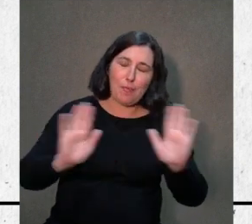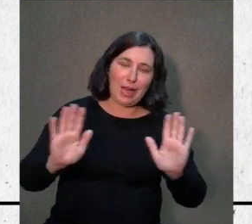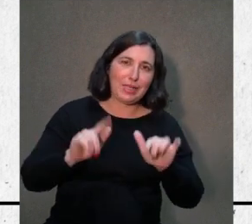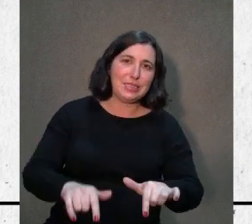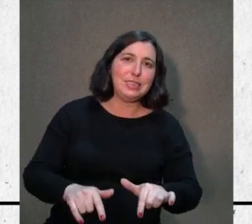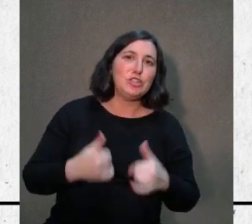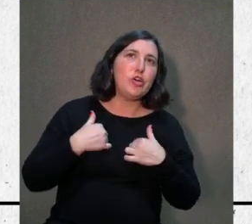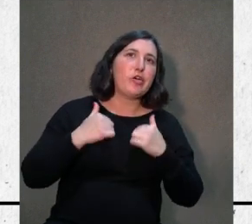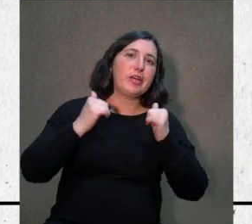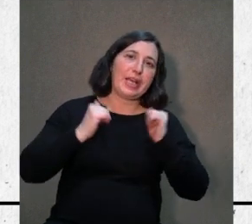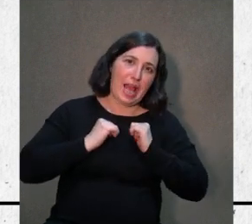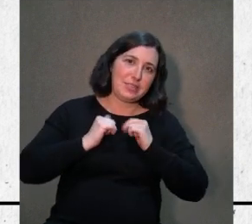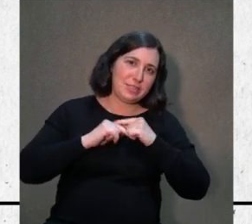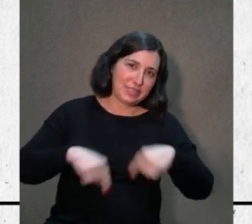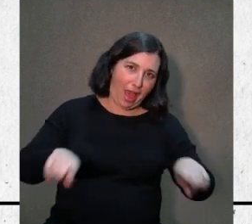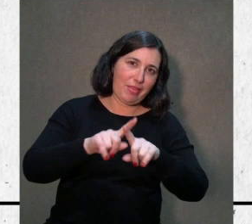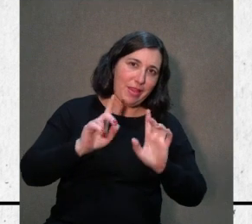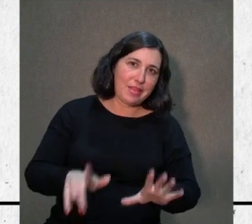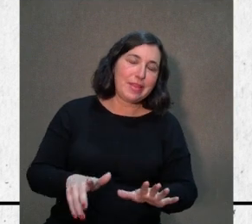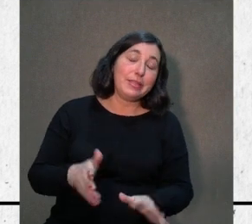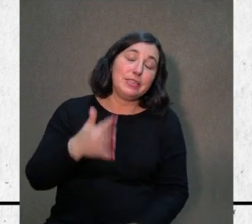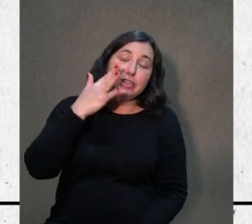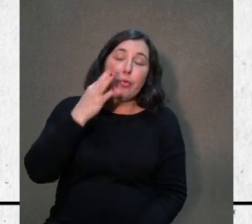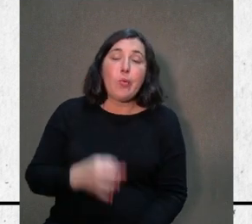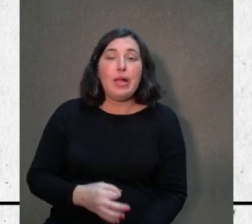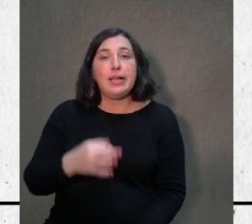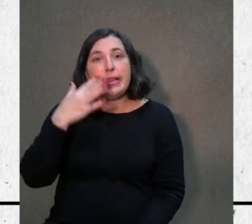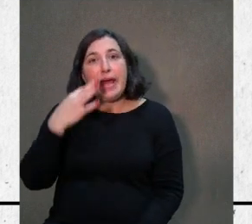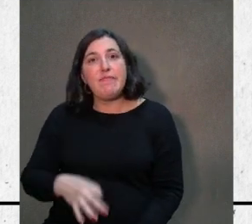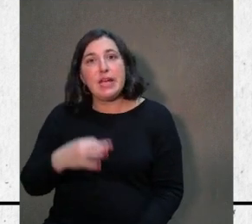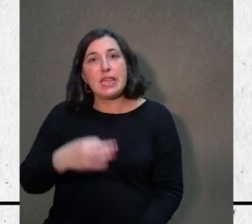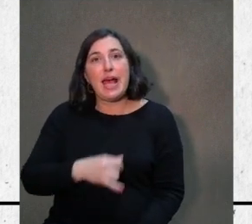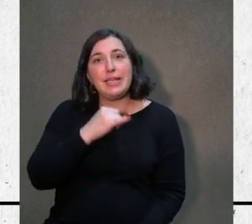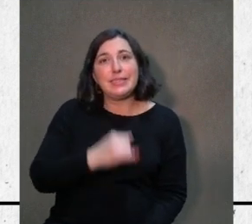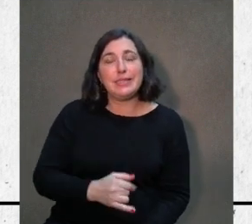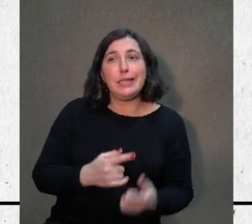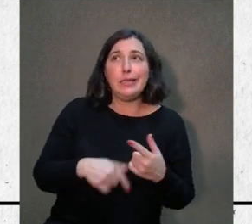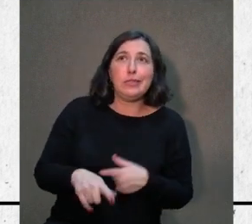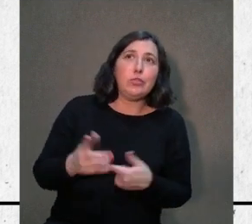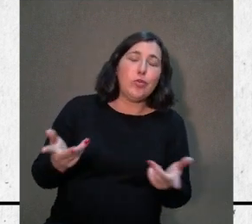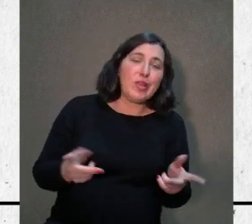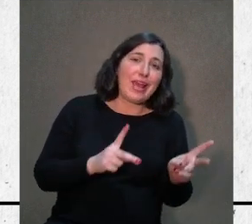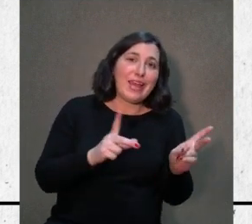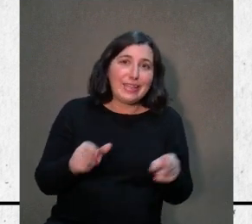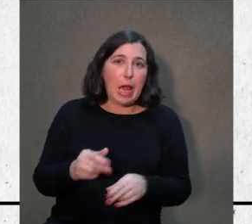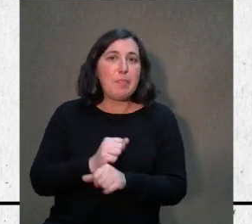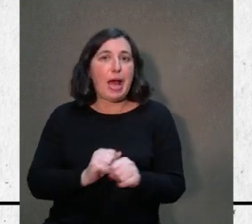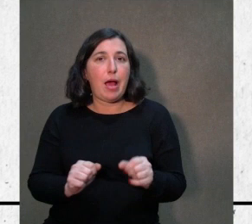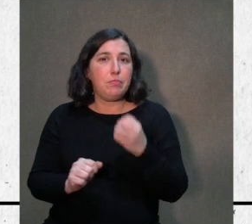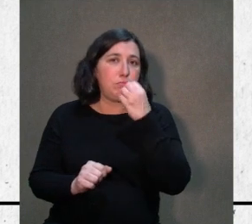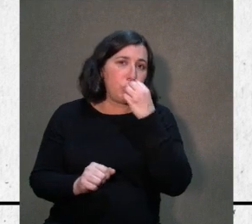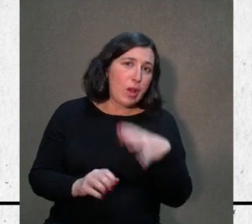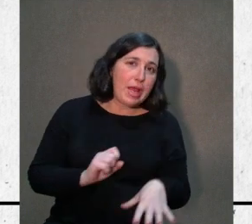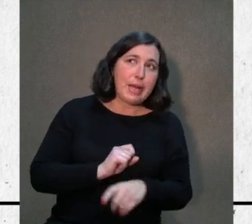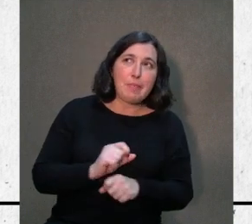protocolo. Estoy cansada como todos. Y la verdad que sí, o sea, de toda etapa mala o difícil se